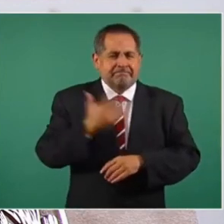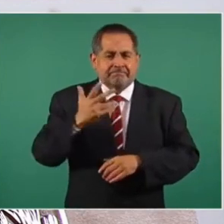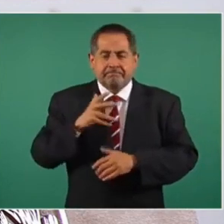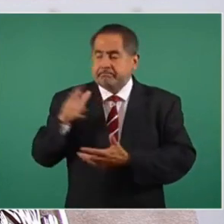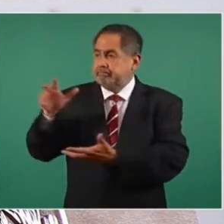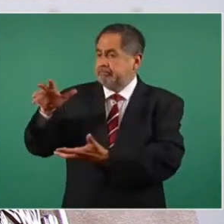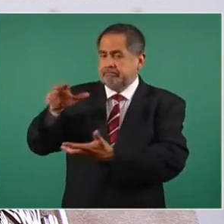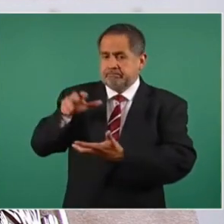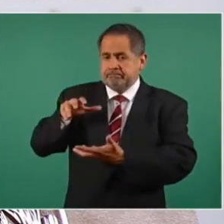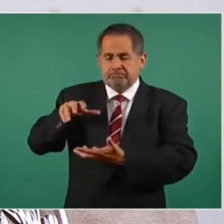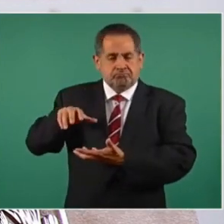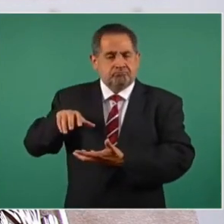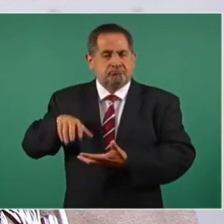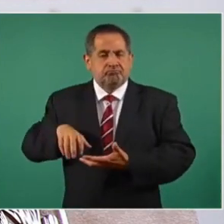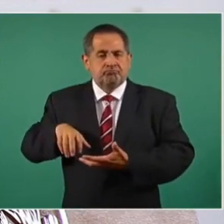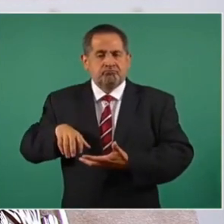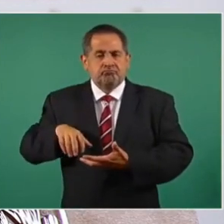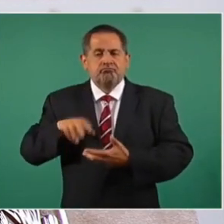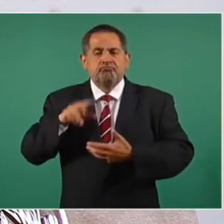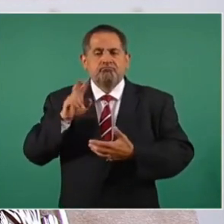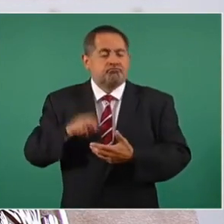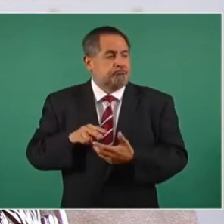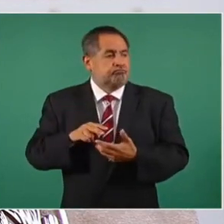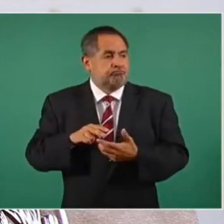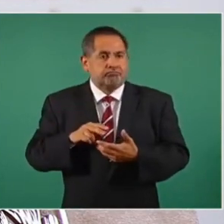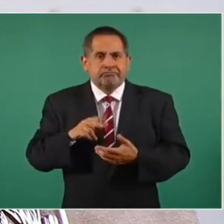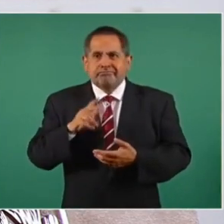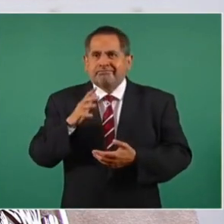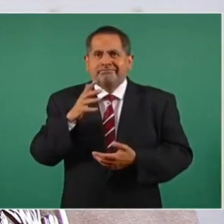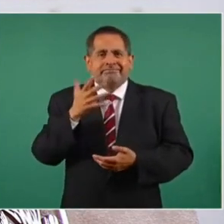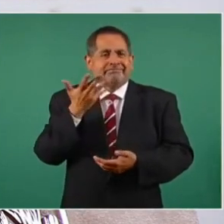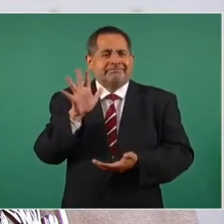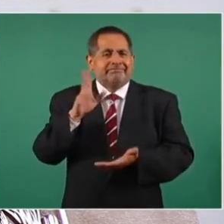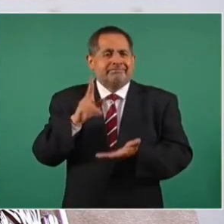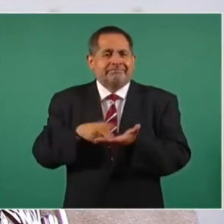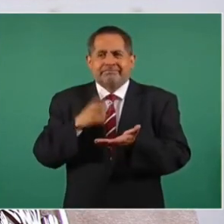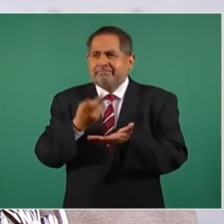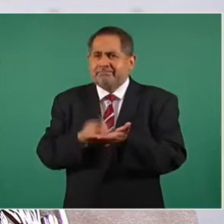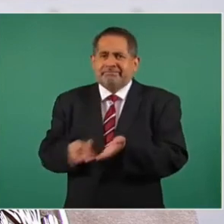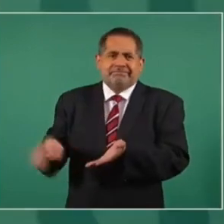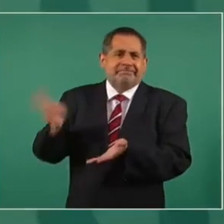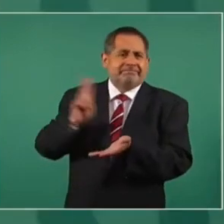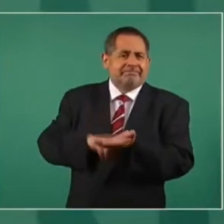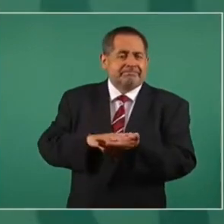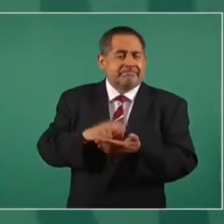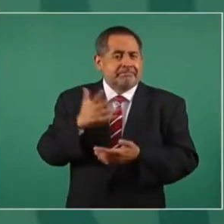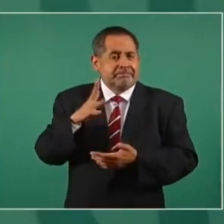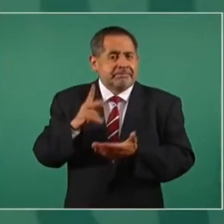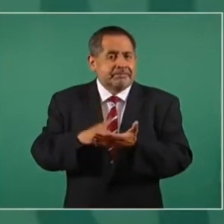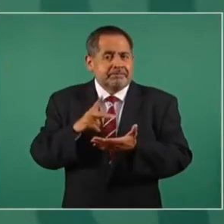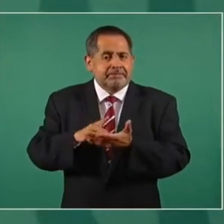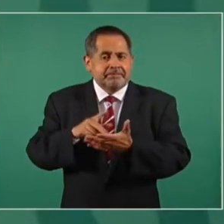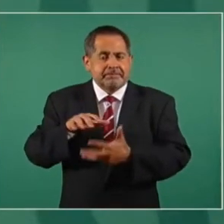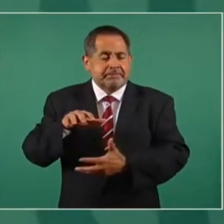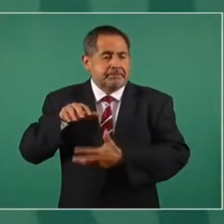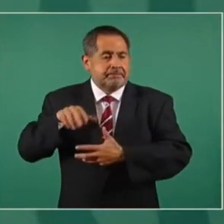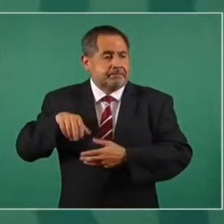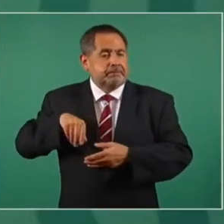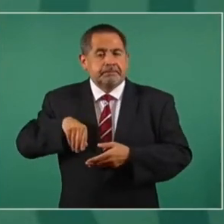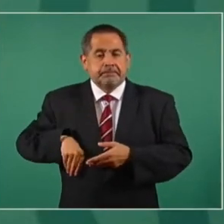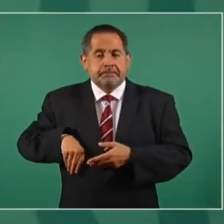a 3, 4, 5, 10 veces más, ¿sí?, de su valor real.